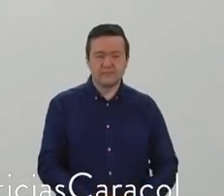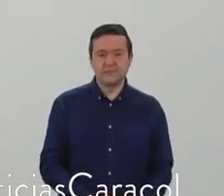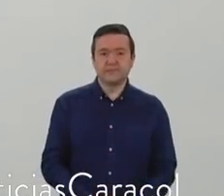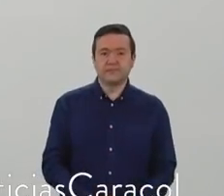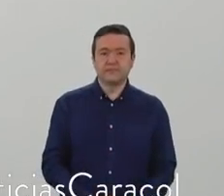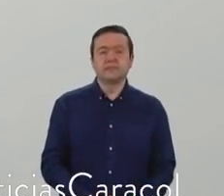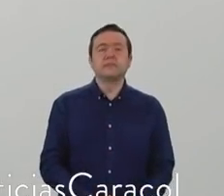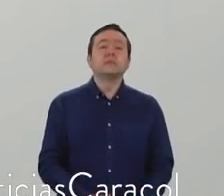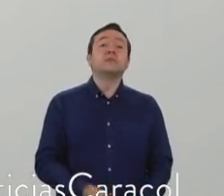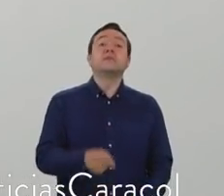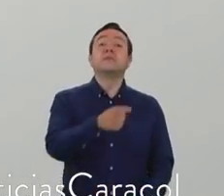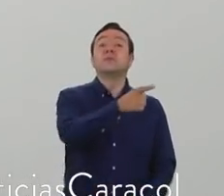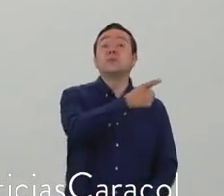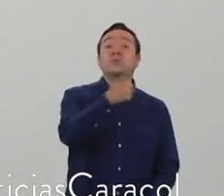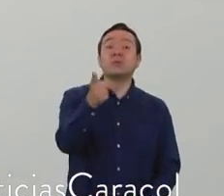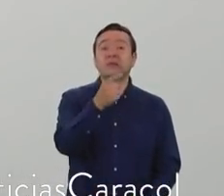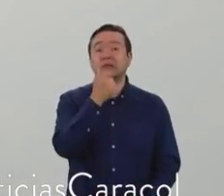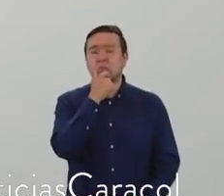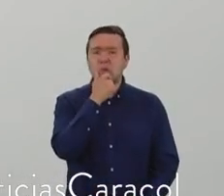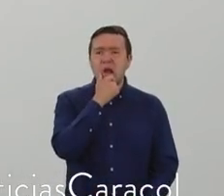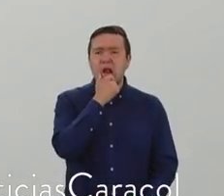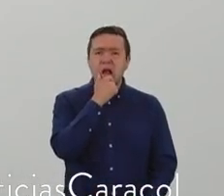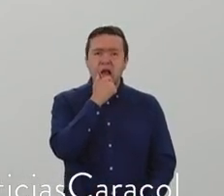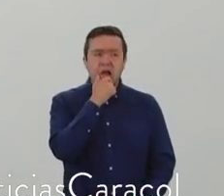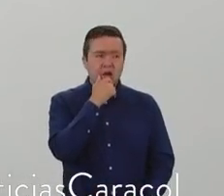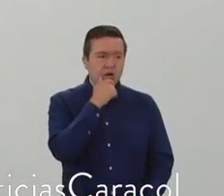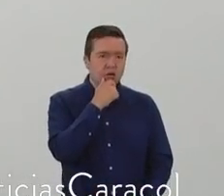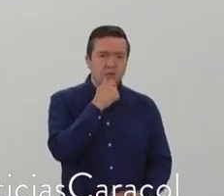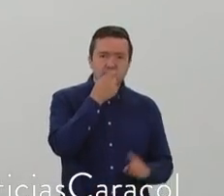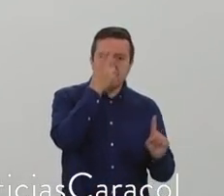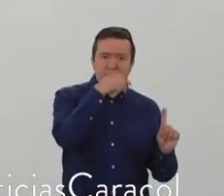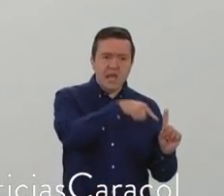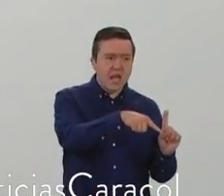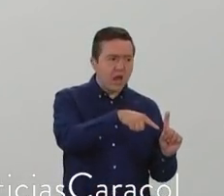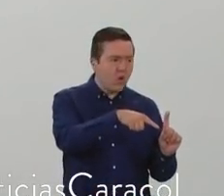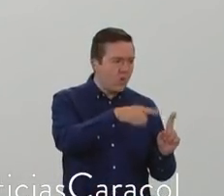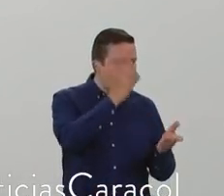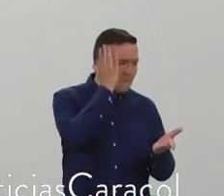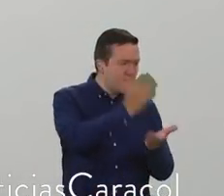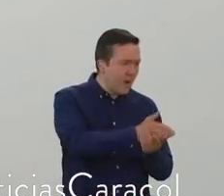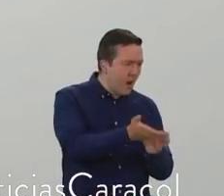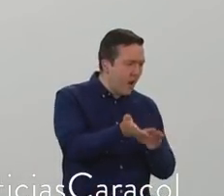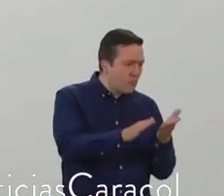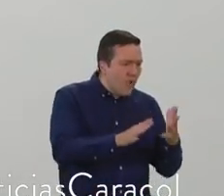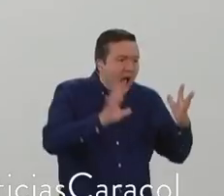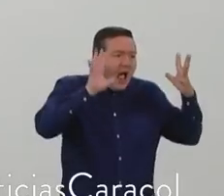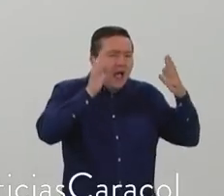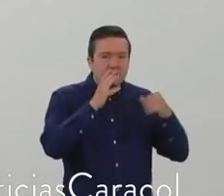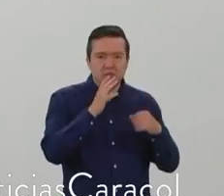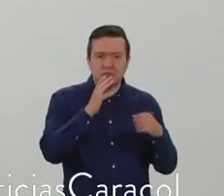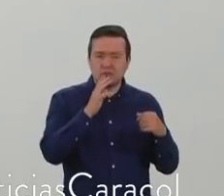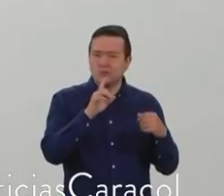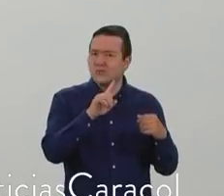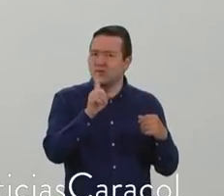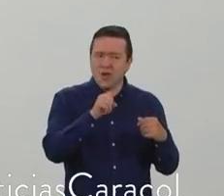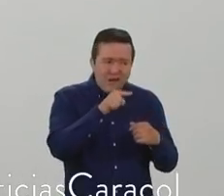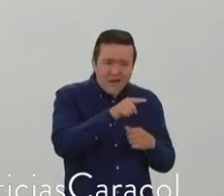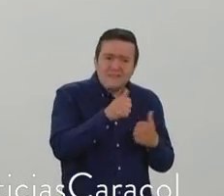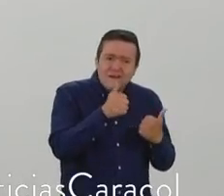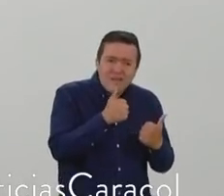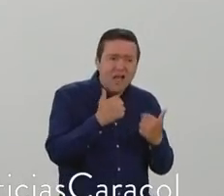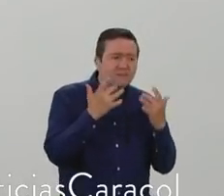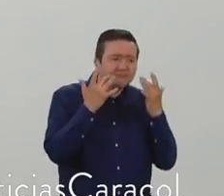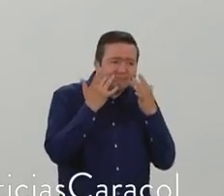No esperen que pase lo que le pasó a mi hijo, que perdió la vida, una persona inocente, una persona